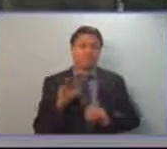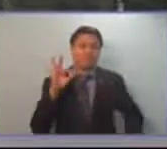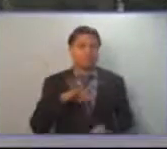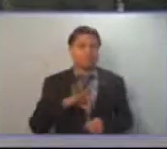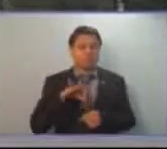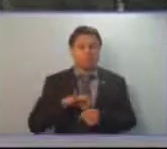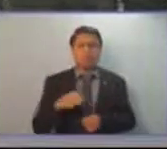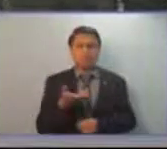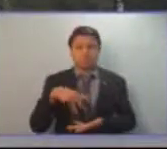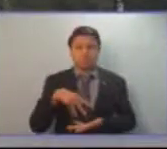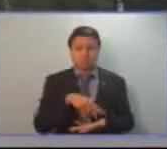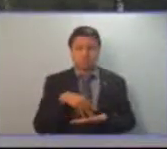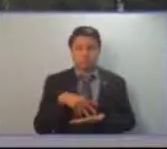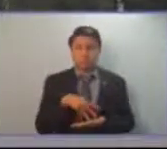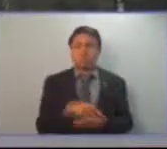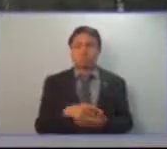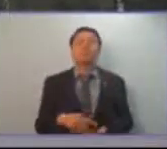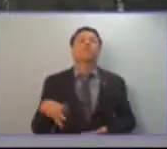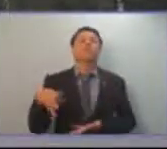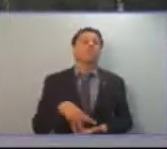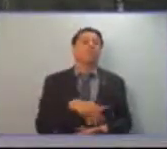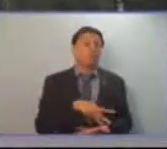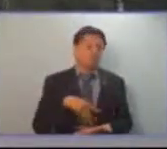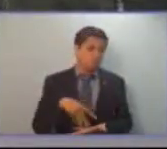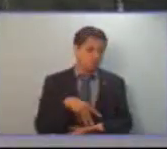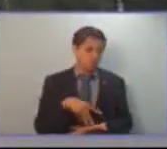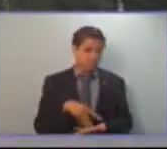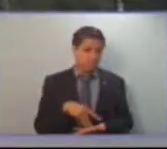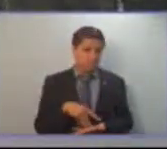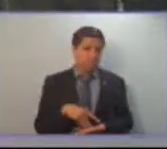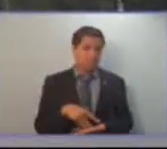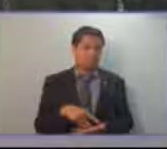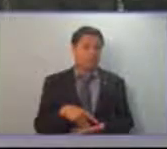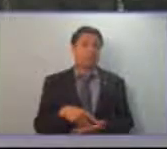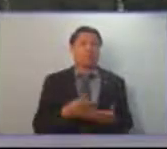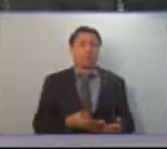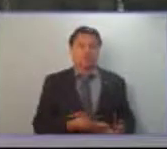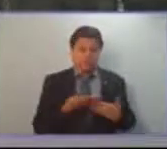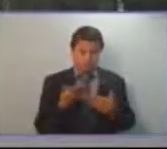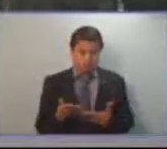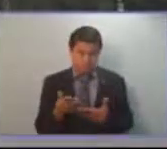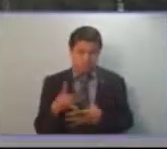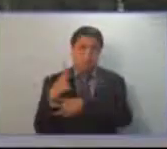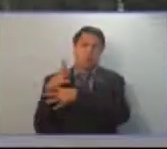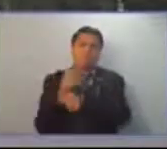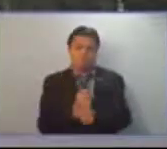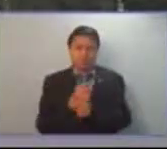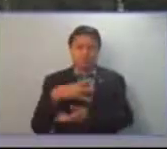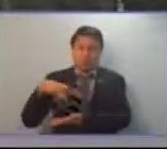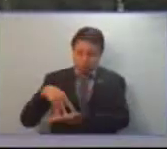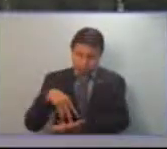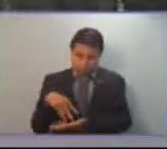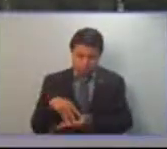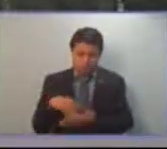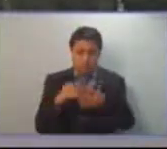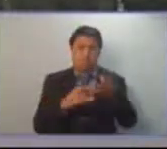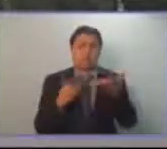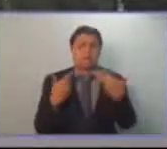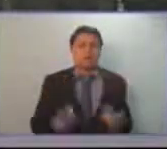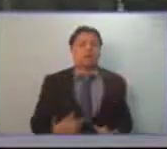de la ciudadanía. O sea, es el pueblo garantizándole al pueblo su derecho a